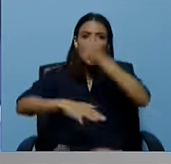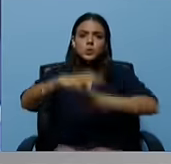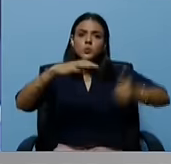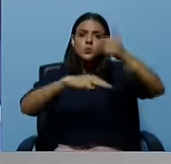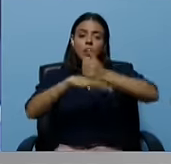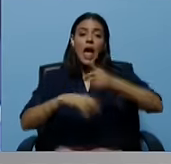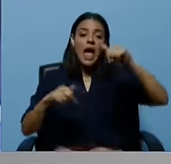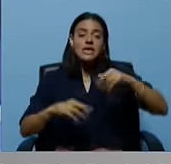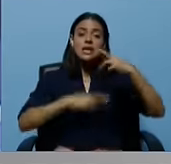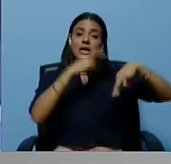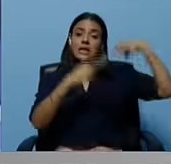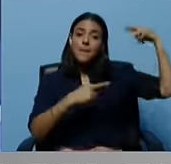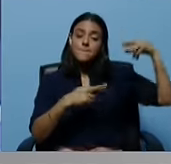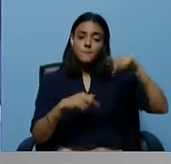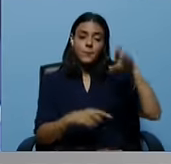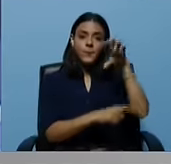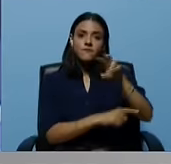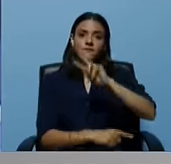la República.